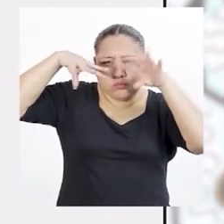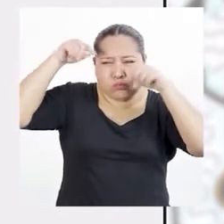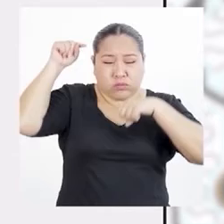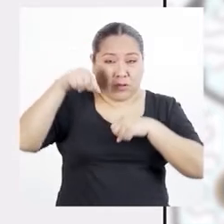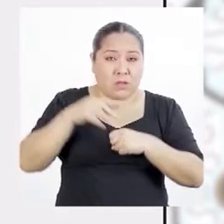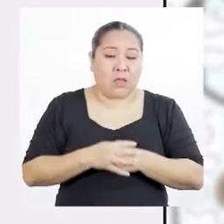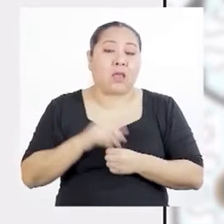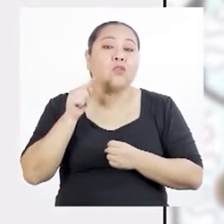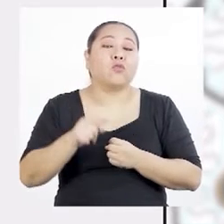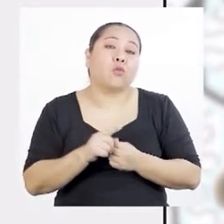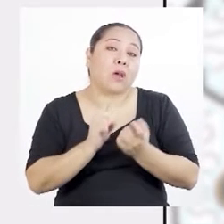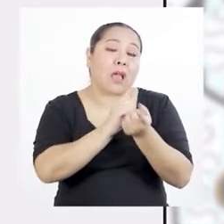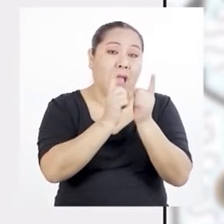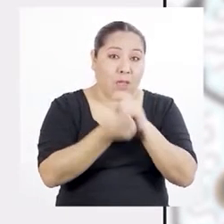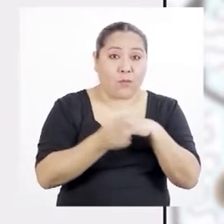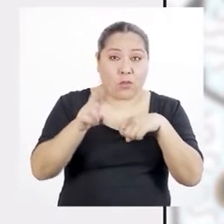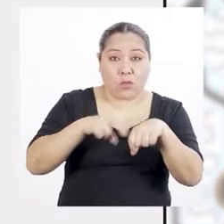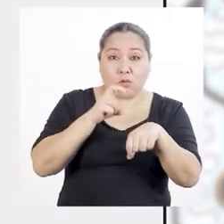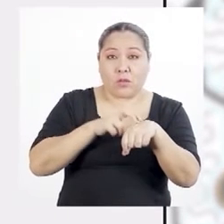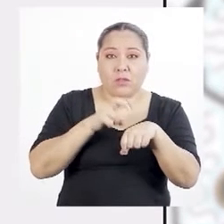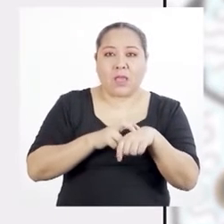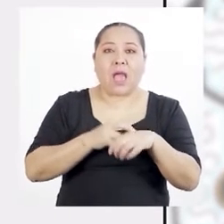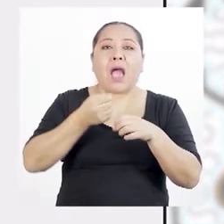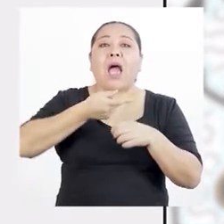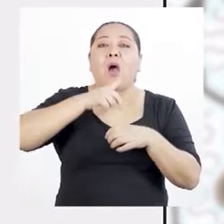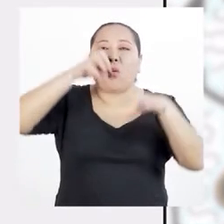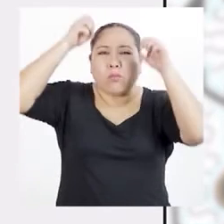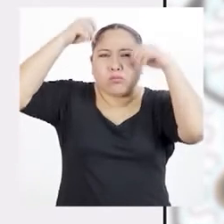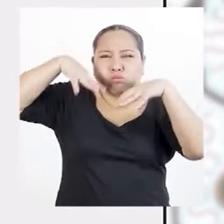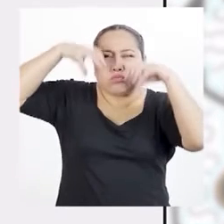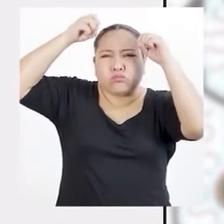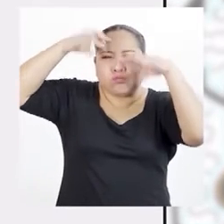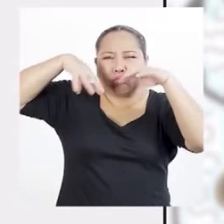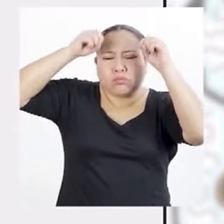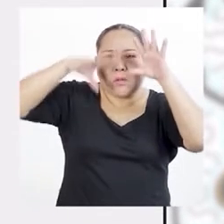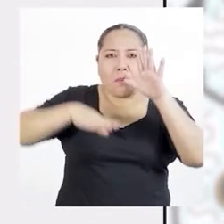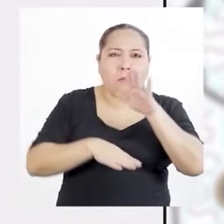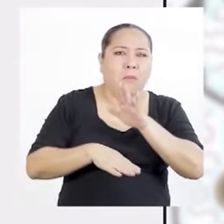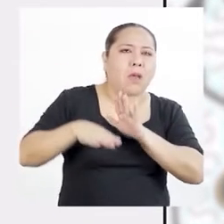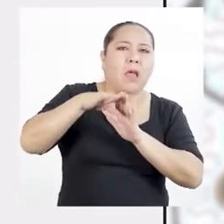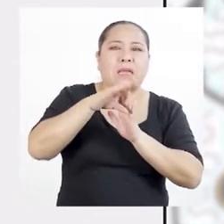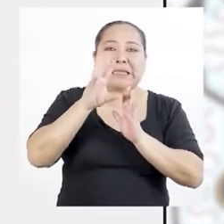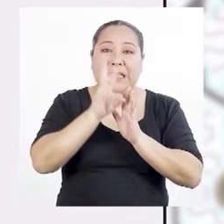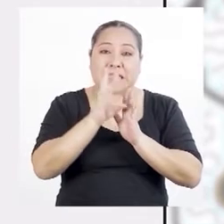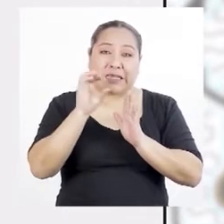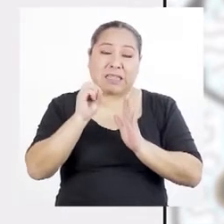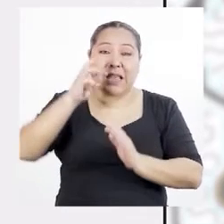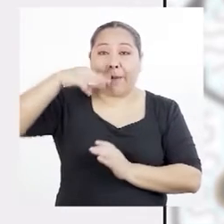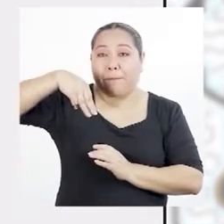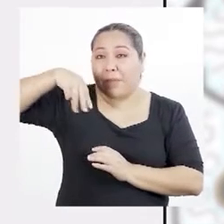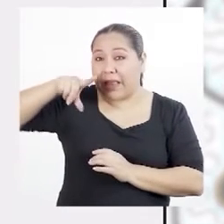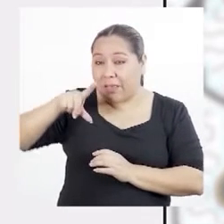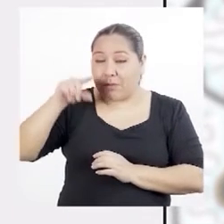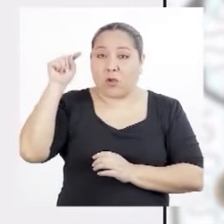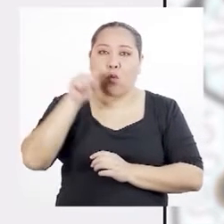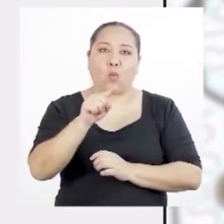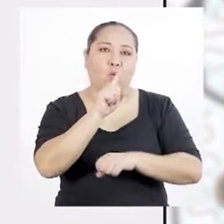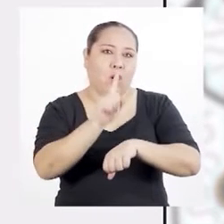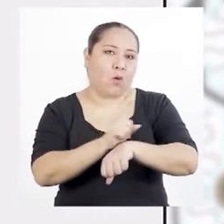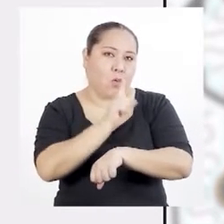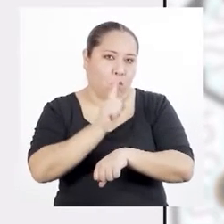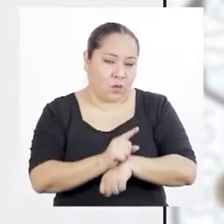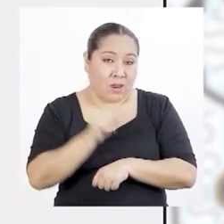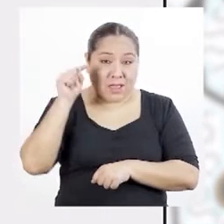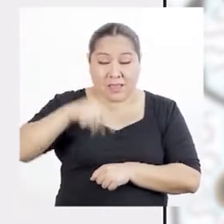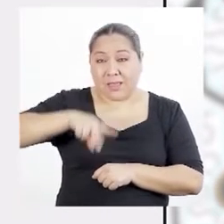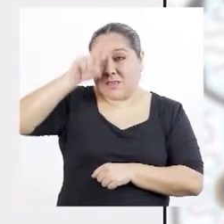un fenómeno meteorológico en el cual la caída del agua es superior a 60 milímetros en una hora. Suceden en el